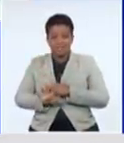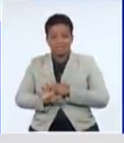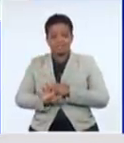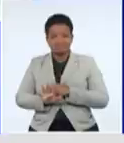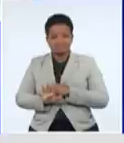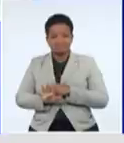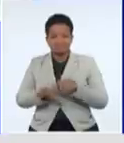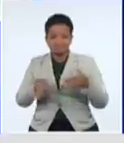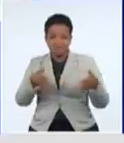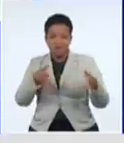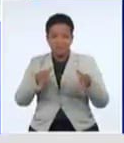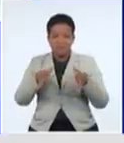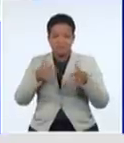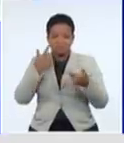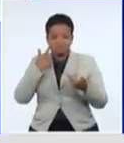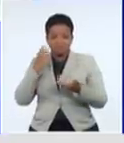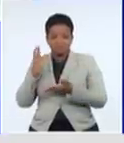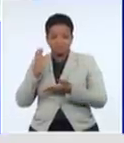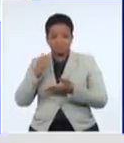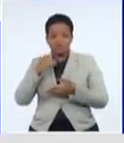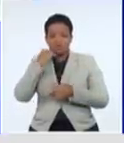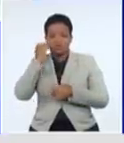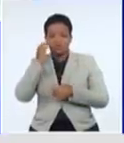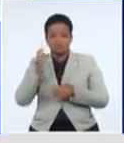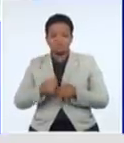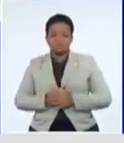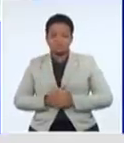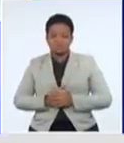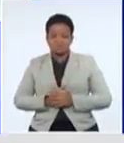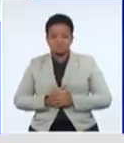el gráfico ahí. Bien,